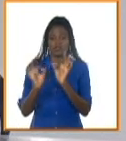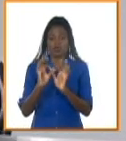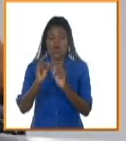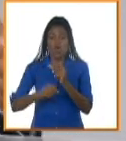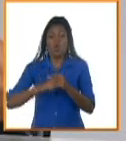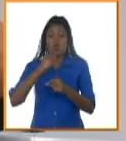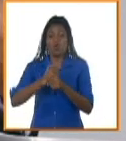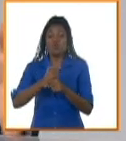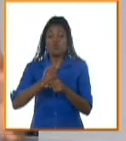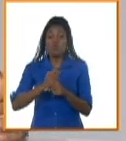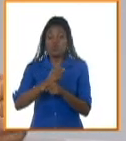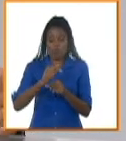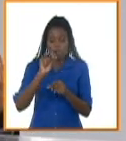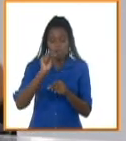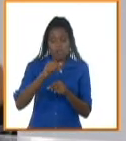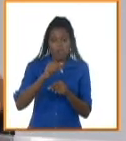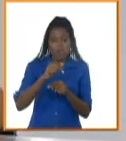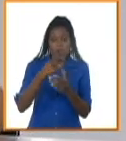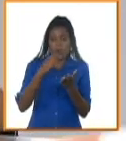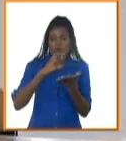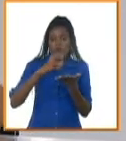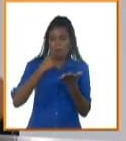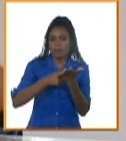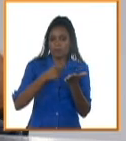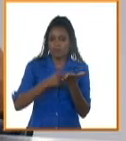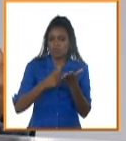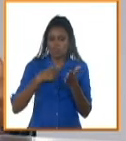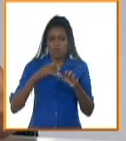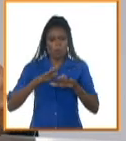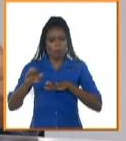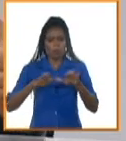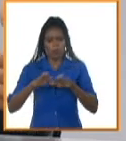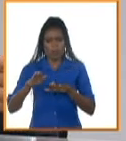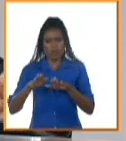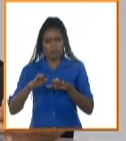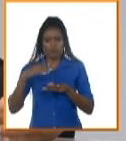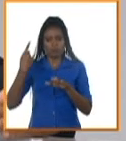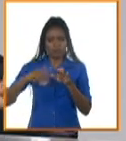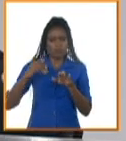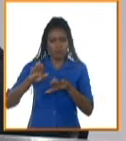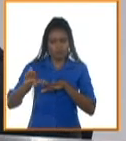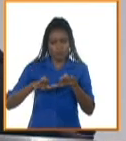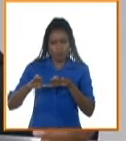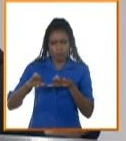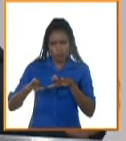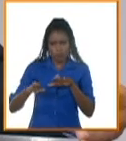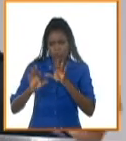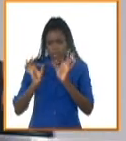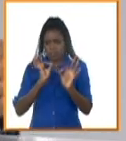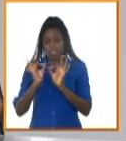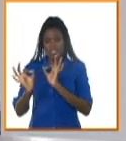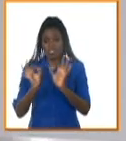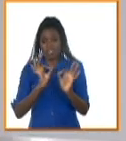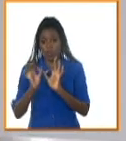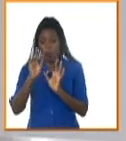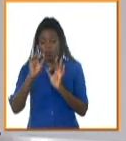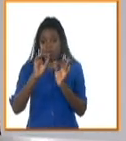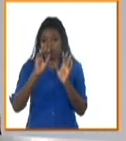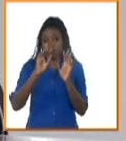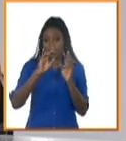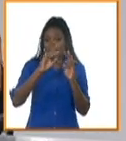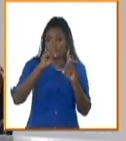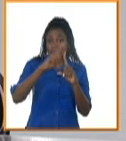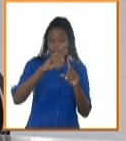y para eso nos hemos venido preparando con un control más riguroso y sistemático de la seguridad de estas plataformas